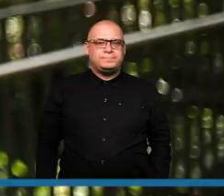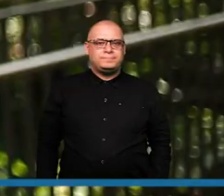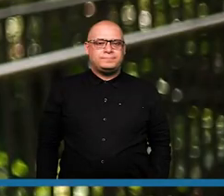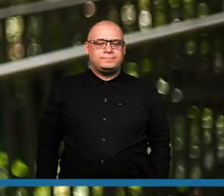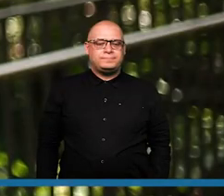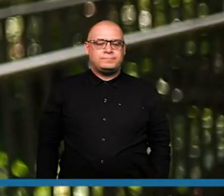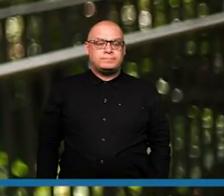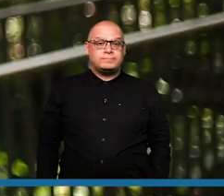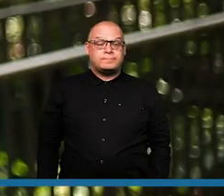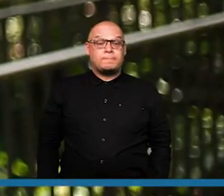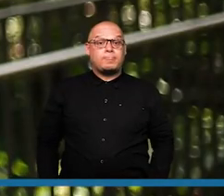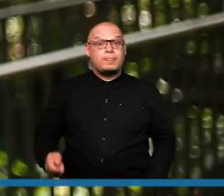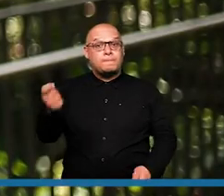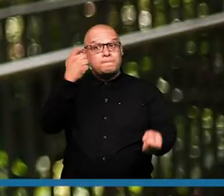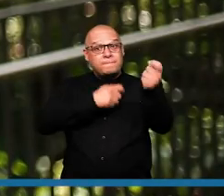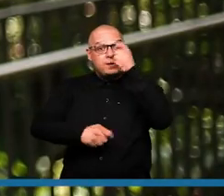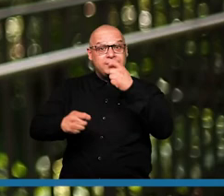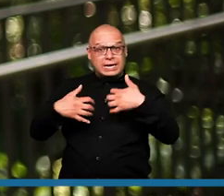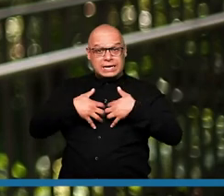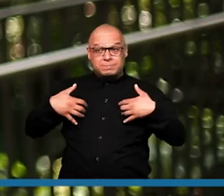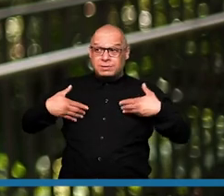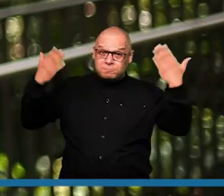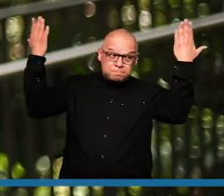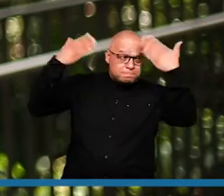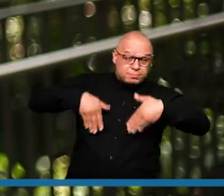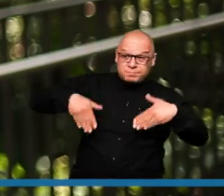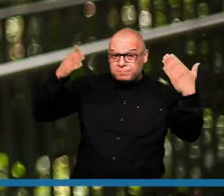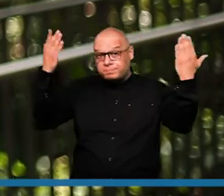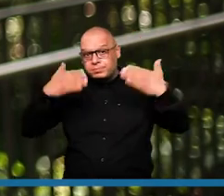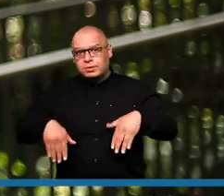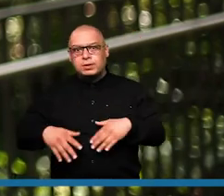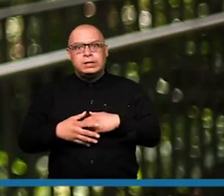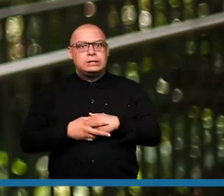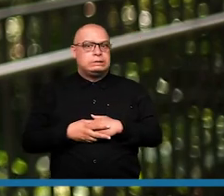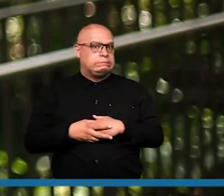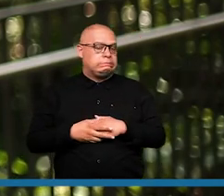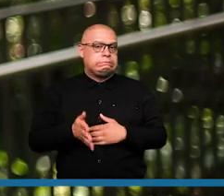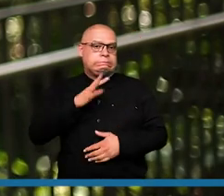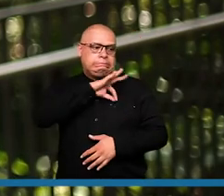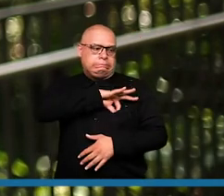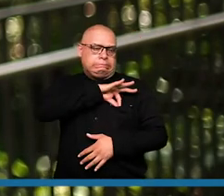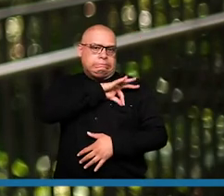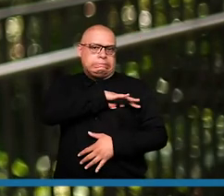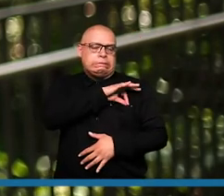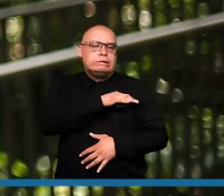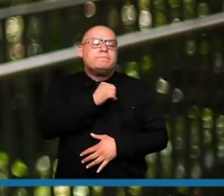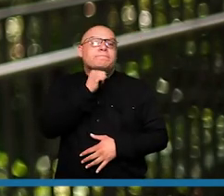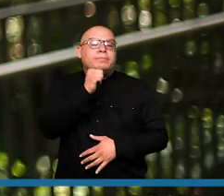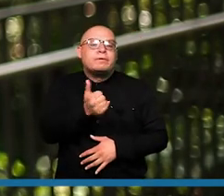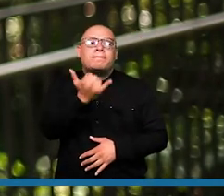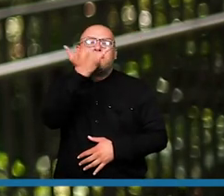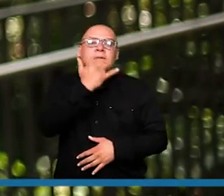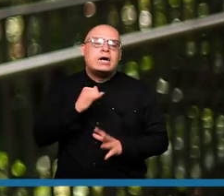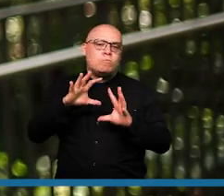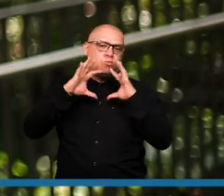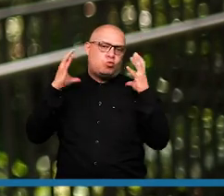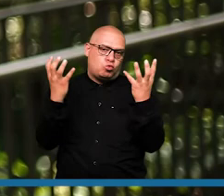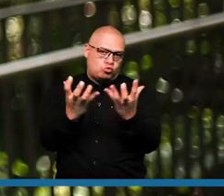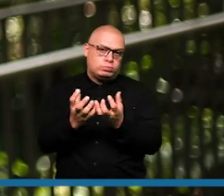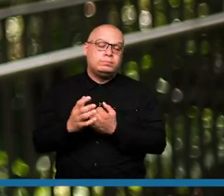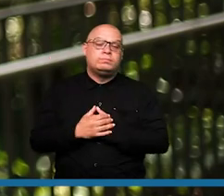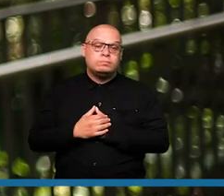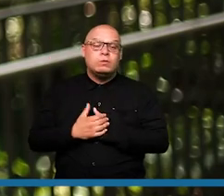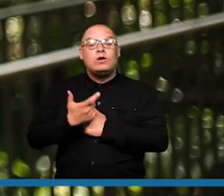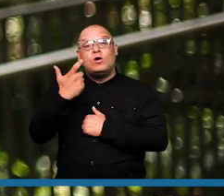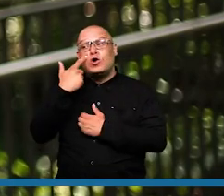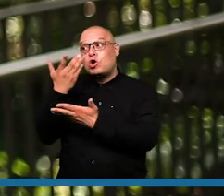El tráfico ilegal de la fauna silvestre ocupa el cuarto lugar de ganancias ilícitas a nivel planetario. Comprar y extraer fauna